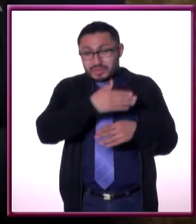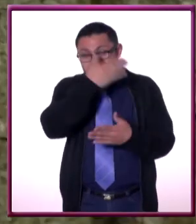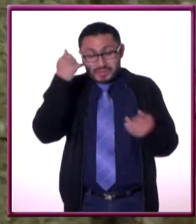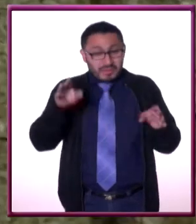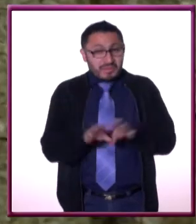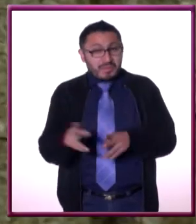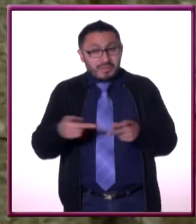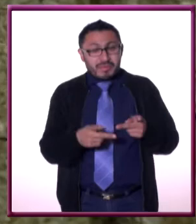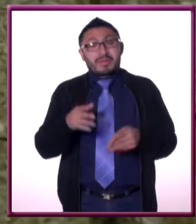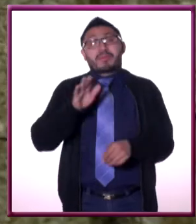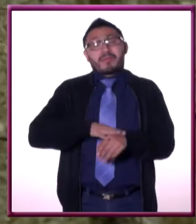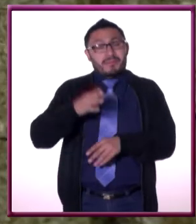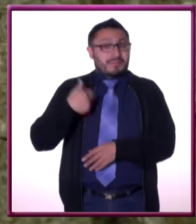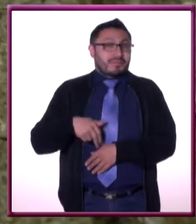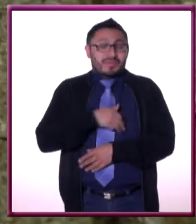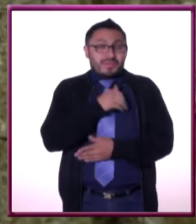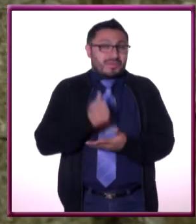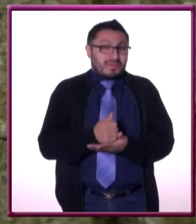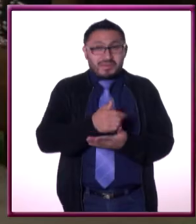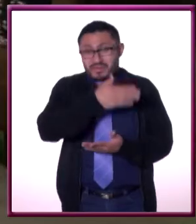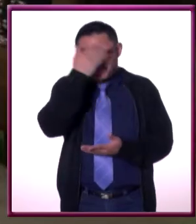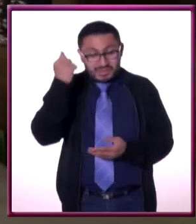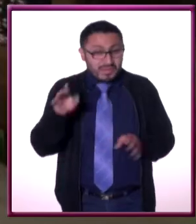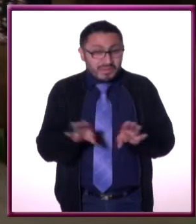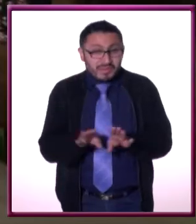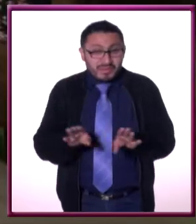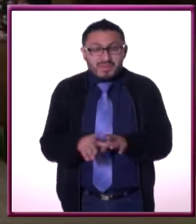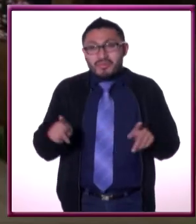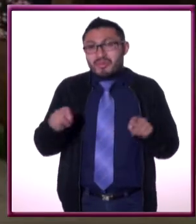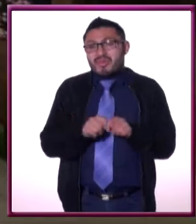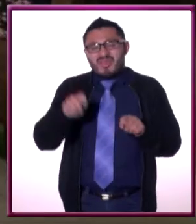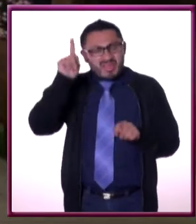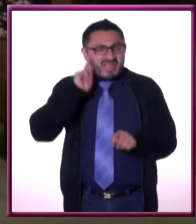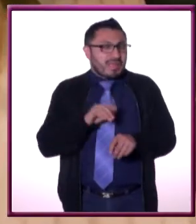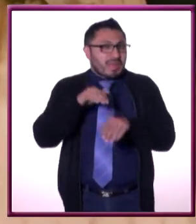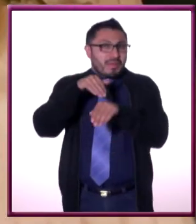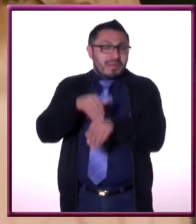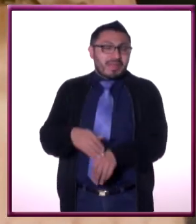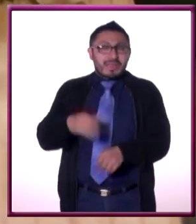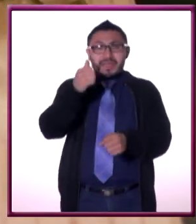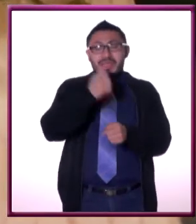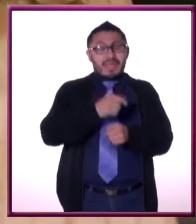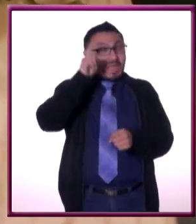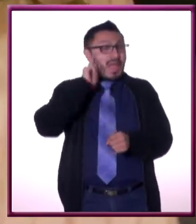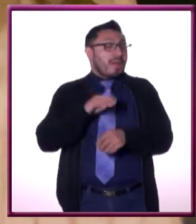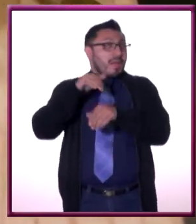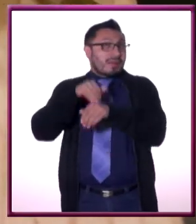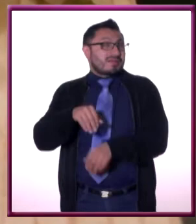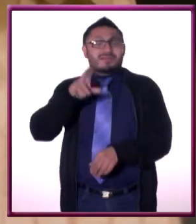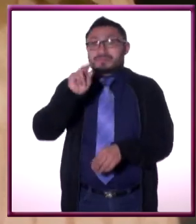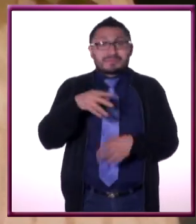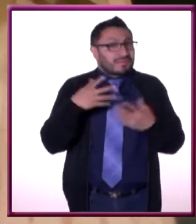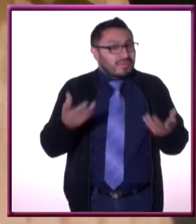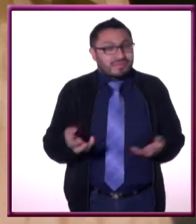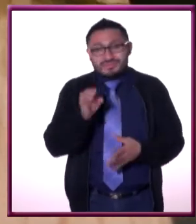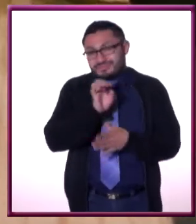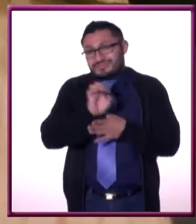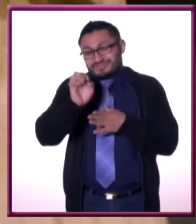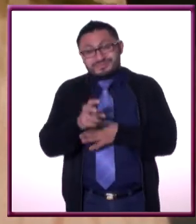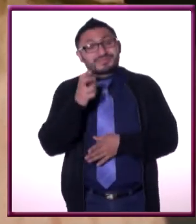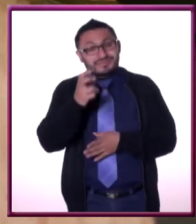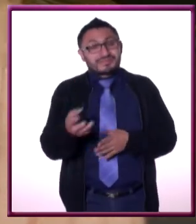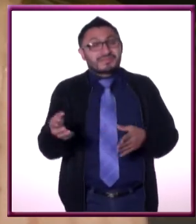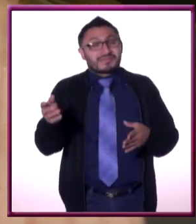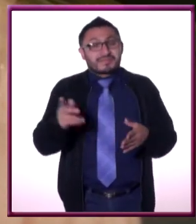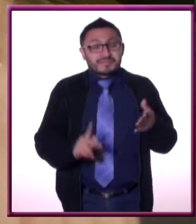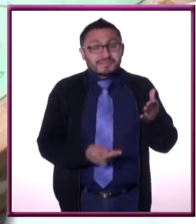razón nosotros que estamos en las ciudades y que no necesariamente le hacemos caso a las tías y a las abuelas, ¿no? Entonces, generalmente estos productos se